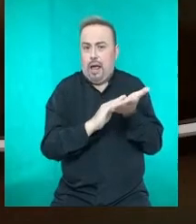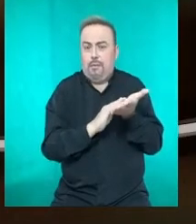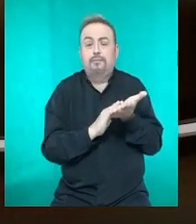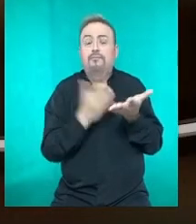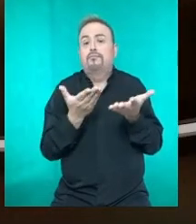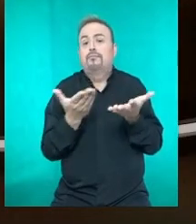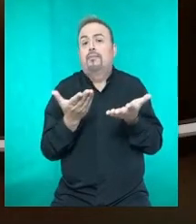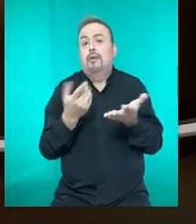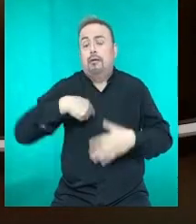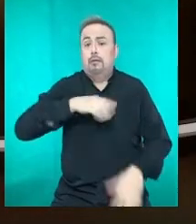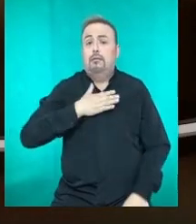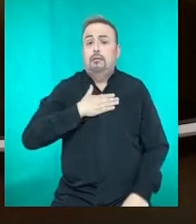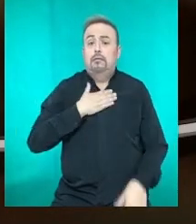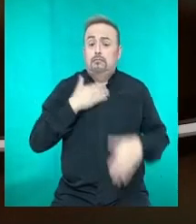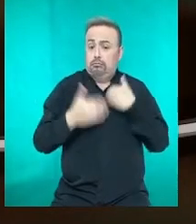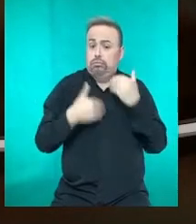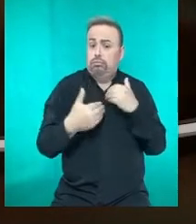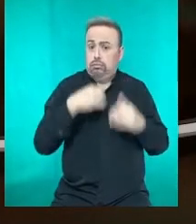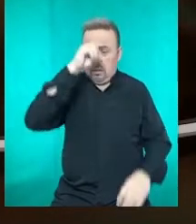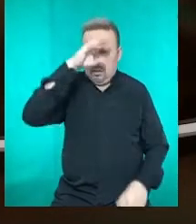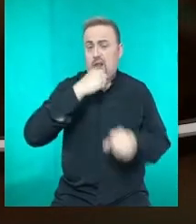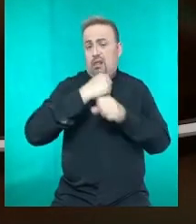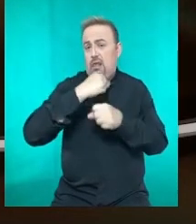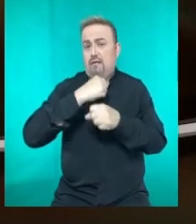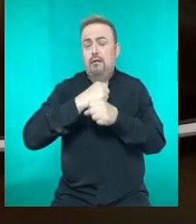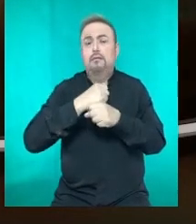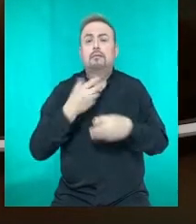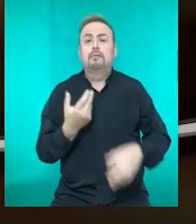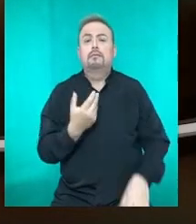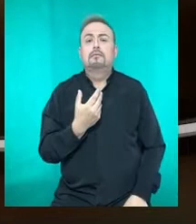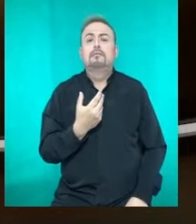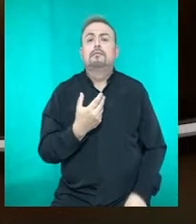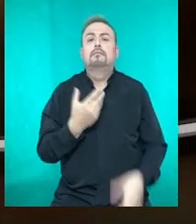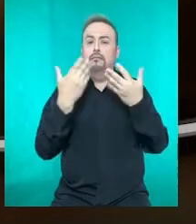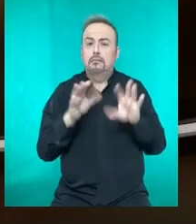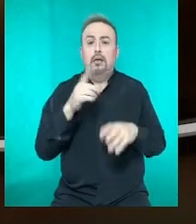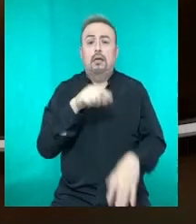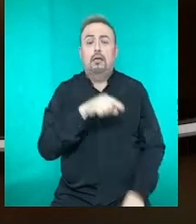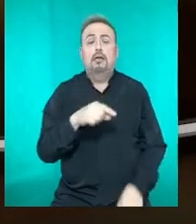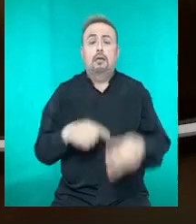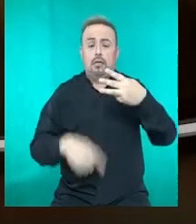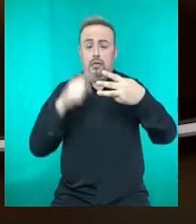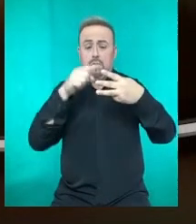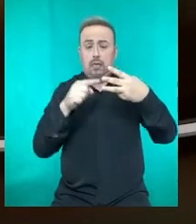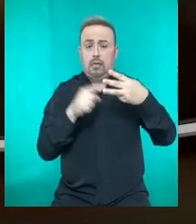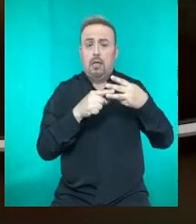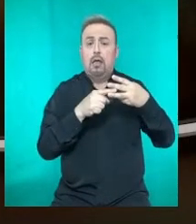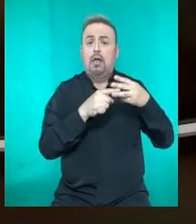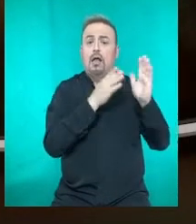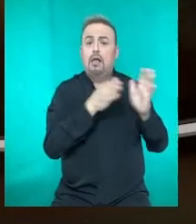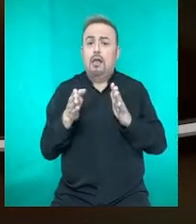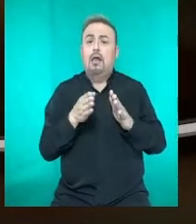estamos en los procesos mineros, cuando se trabaja, por supuesto, podemos destacar tres etapas: las excavaciones, las